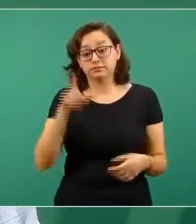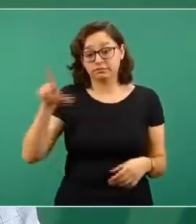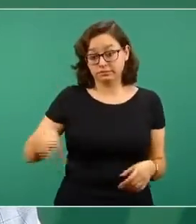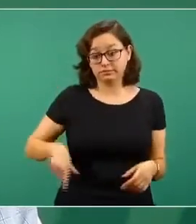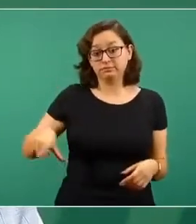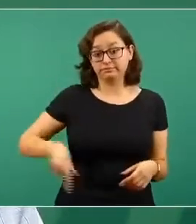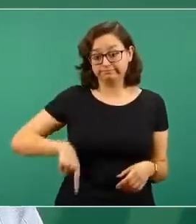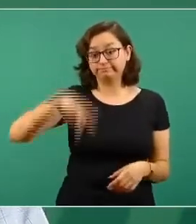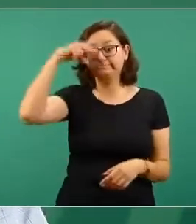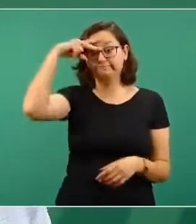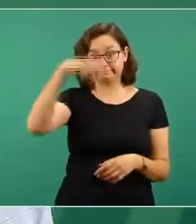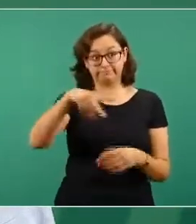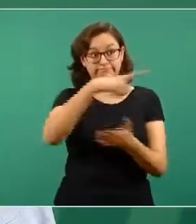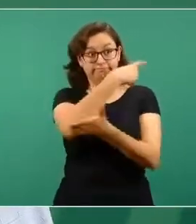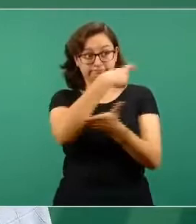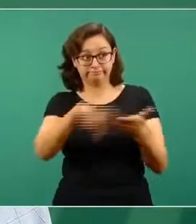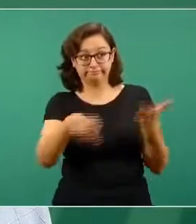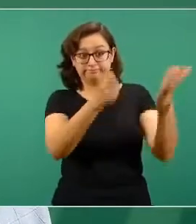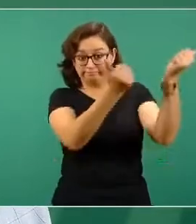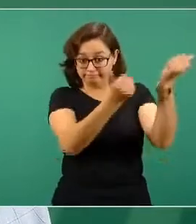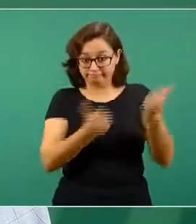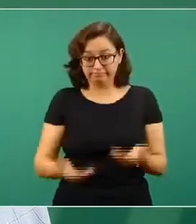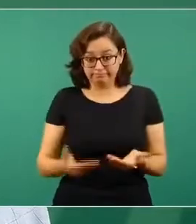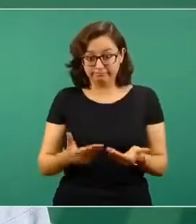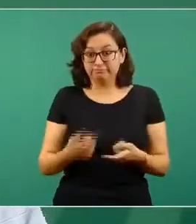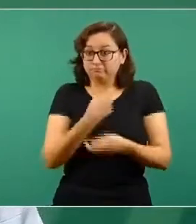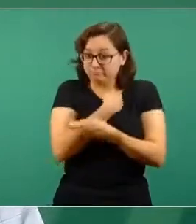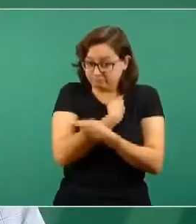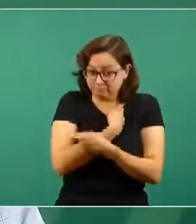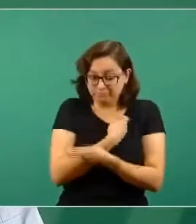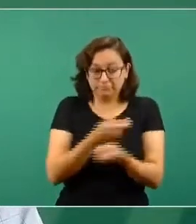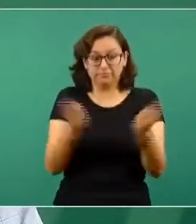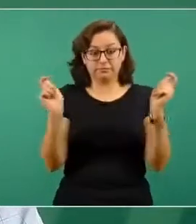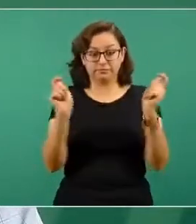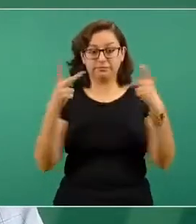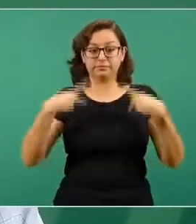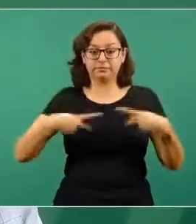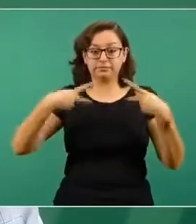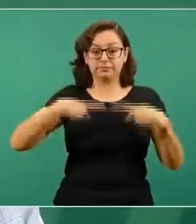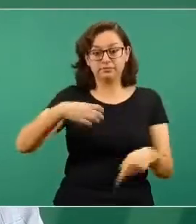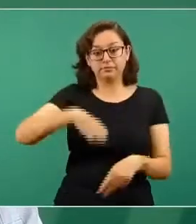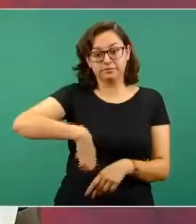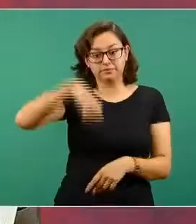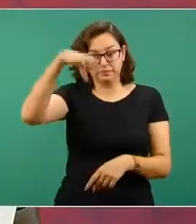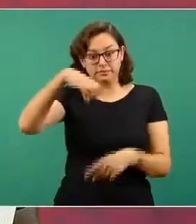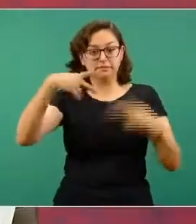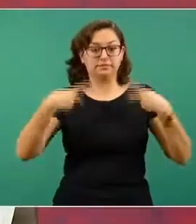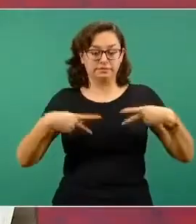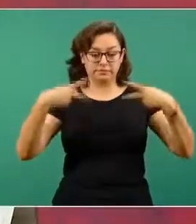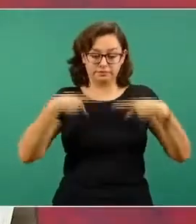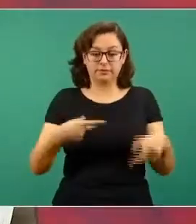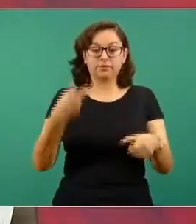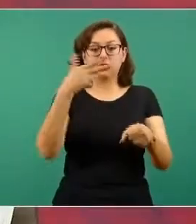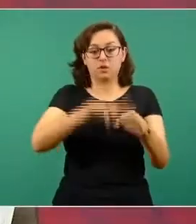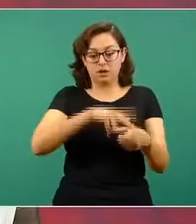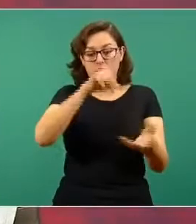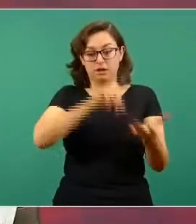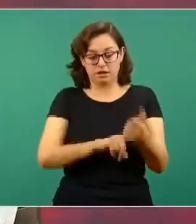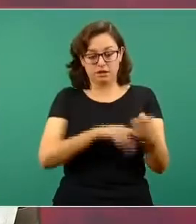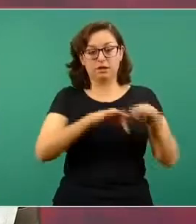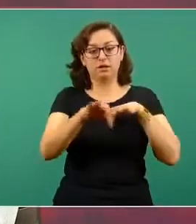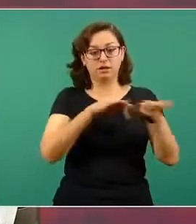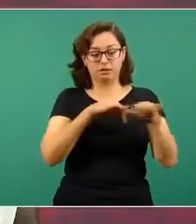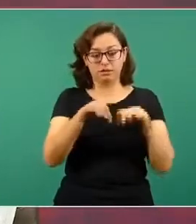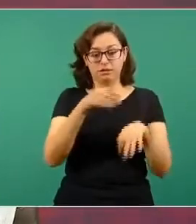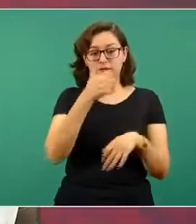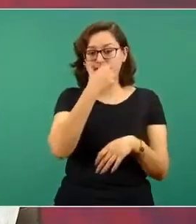de México y que está poniendo a disposición de la población, de adultos mayores y trabajadores de la salud a